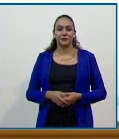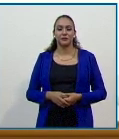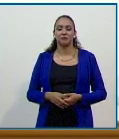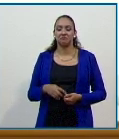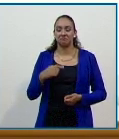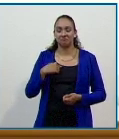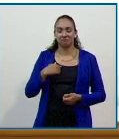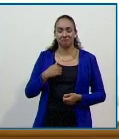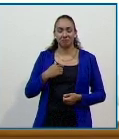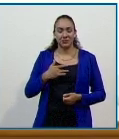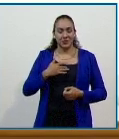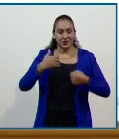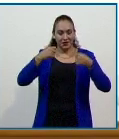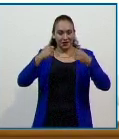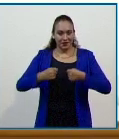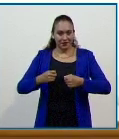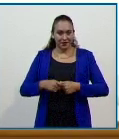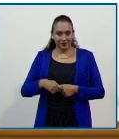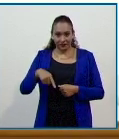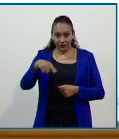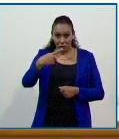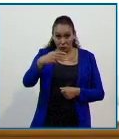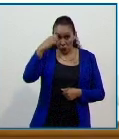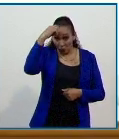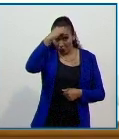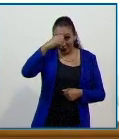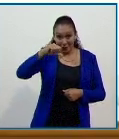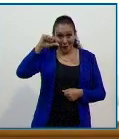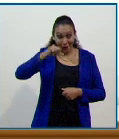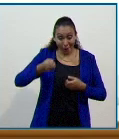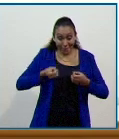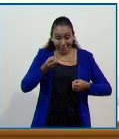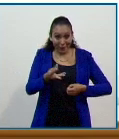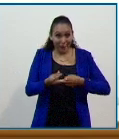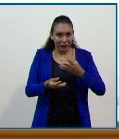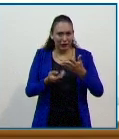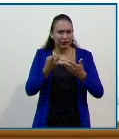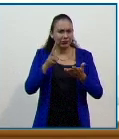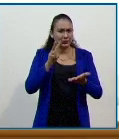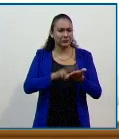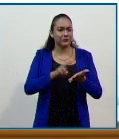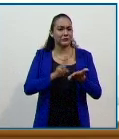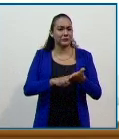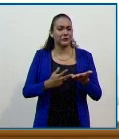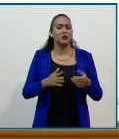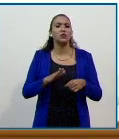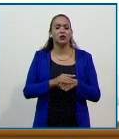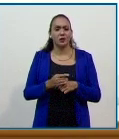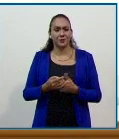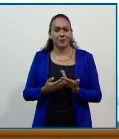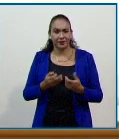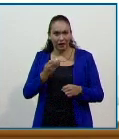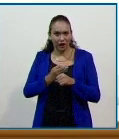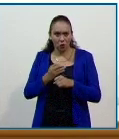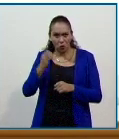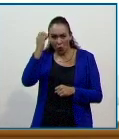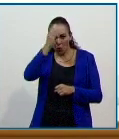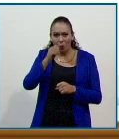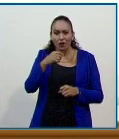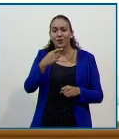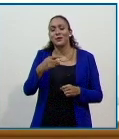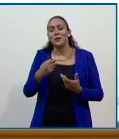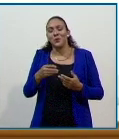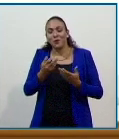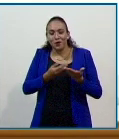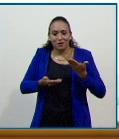Estoy segura que su voz en relación a la propuesta de reforma judicial